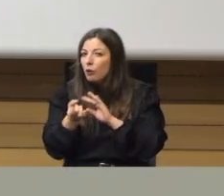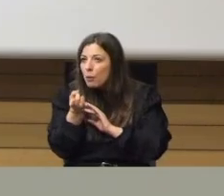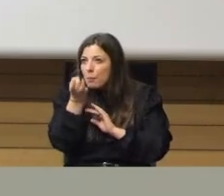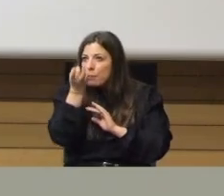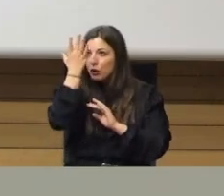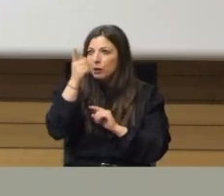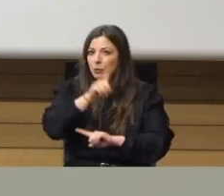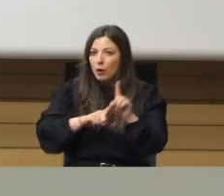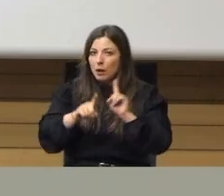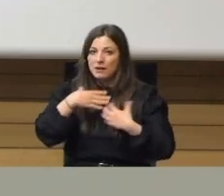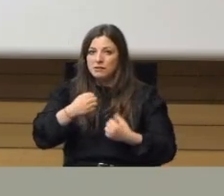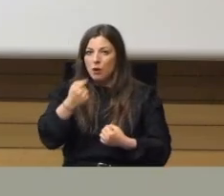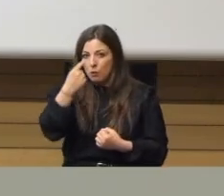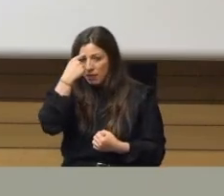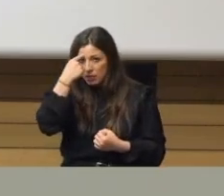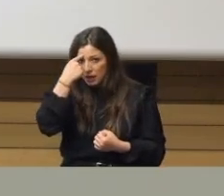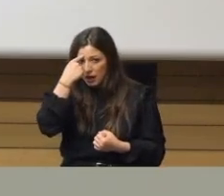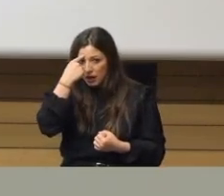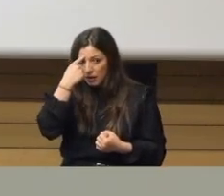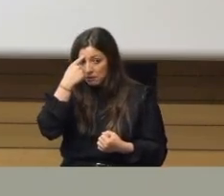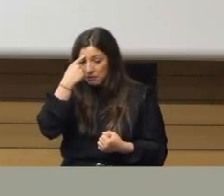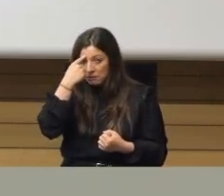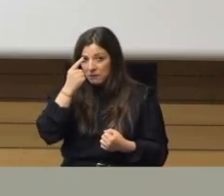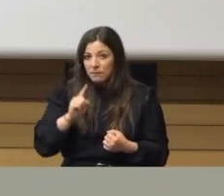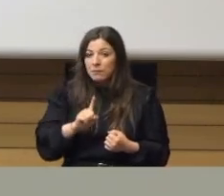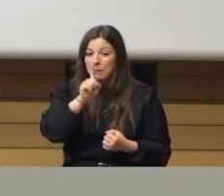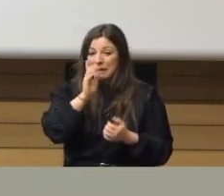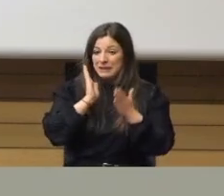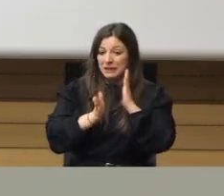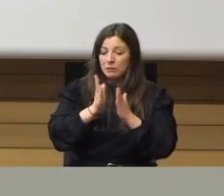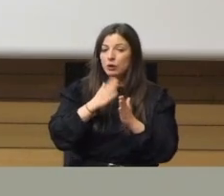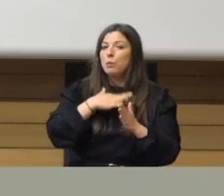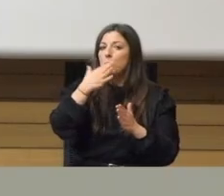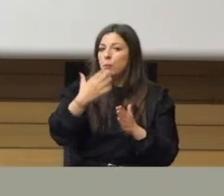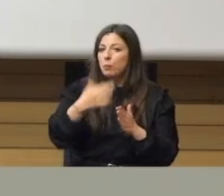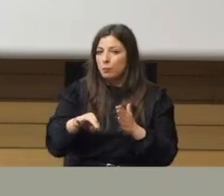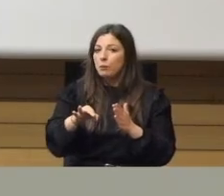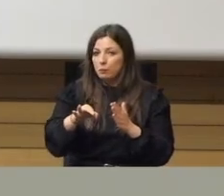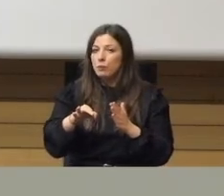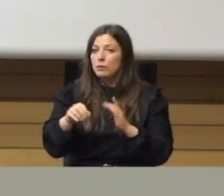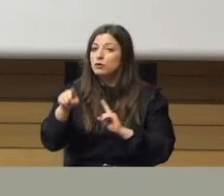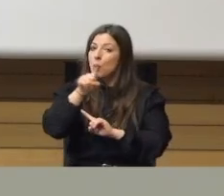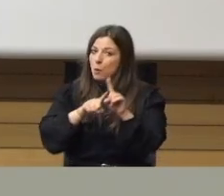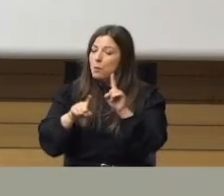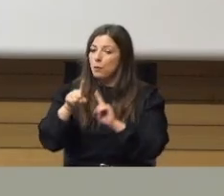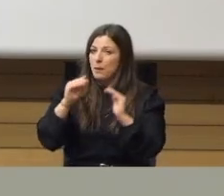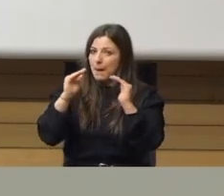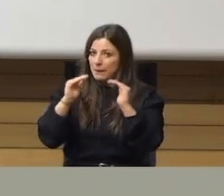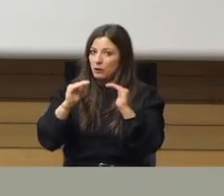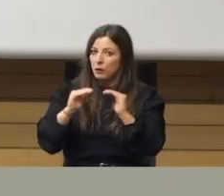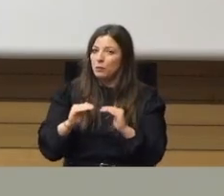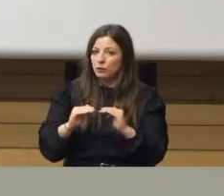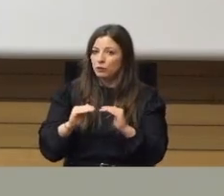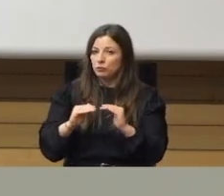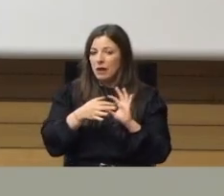mental, en el primer tratamiento podemos reducir mucho toda la problemática asociada a la salud